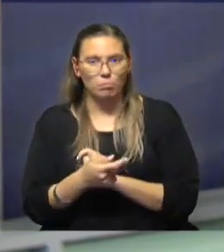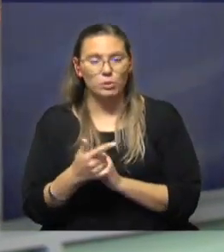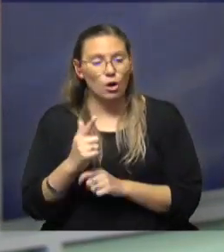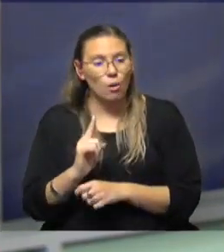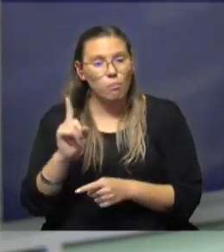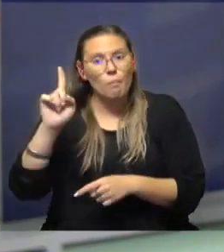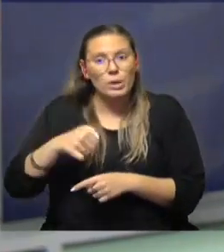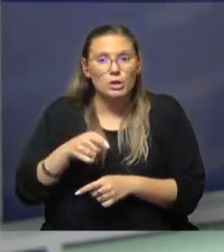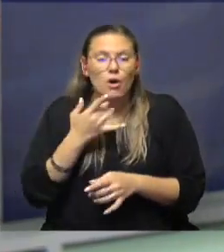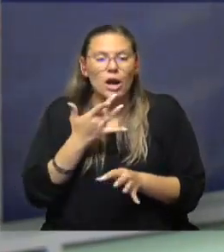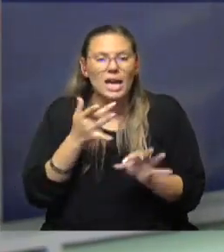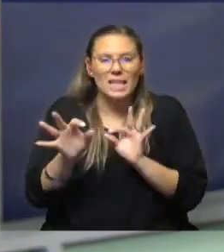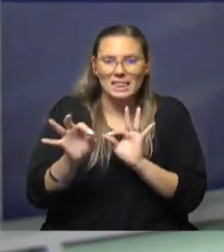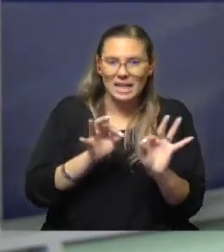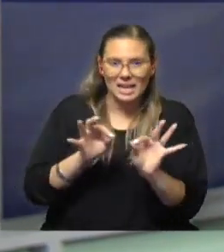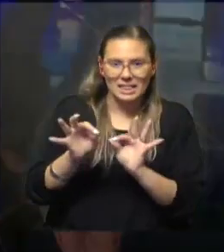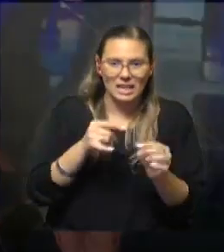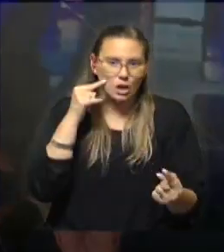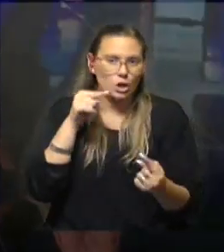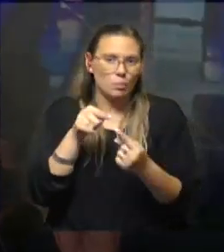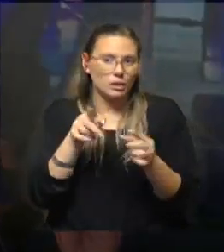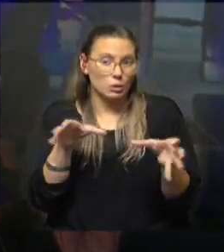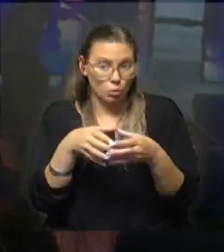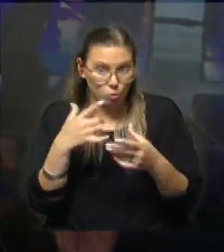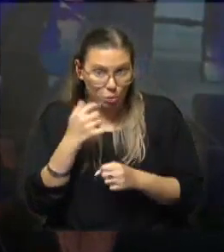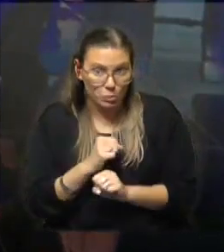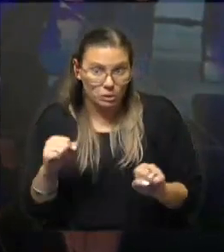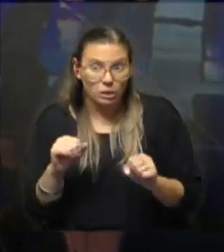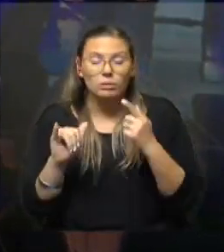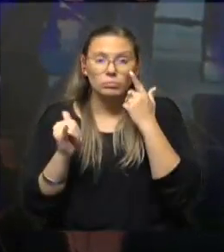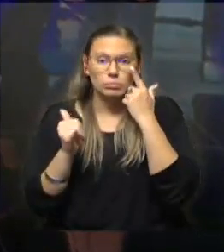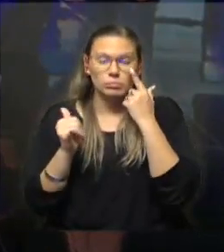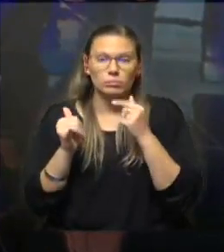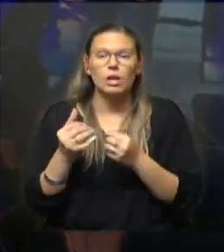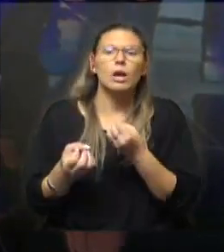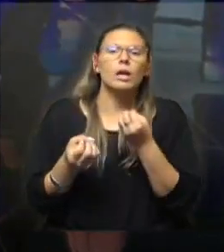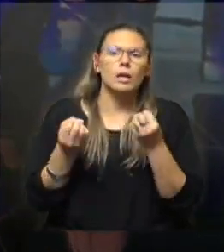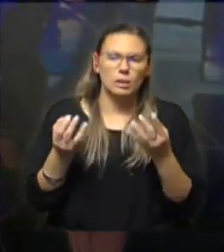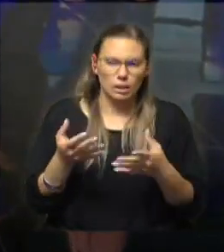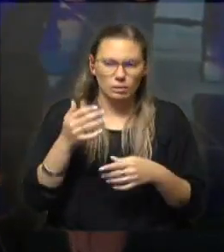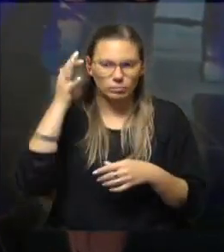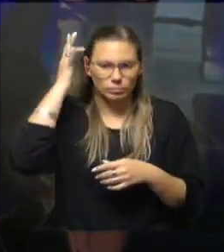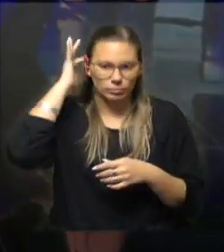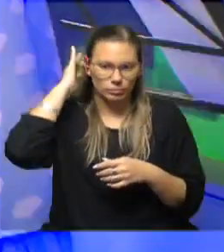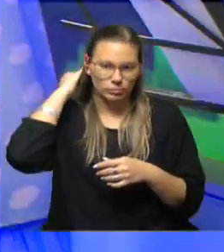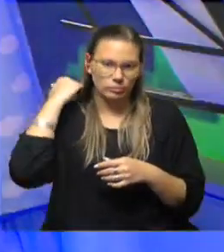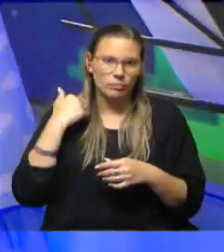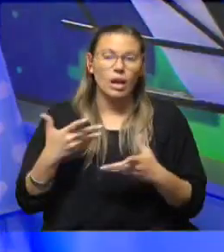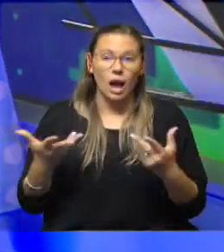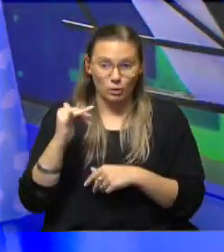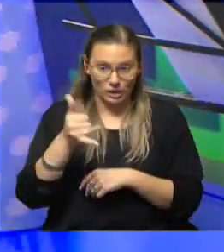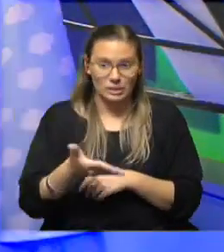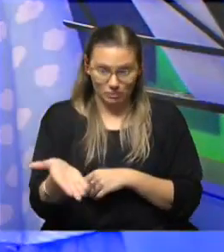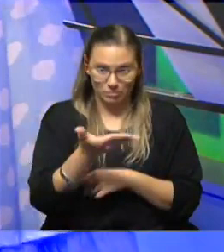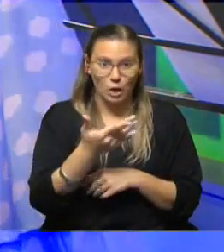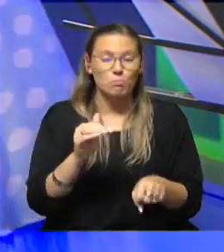definiendo la estética y la intención de la banda, ¿no? Sí. ¿Cómo fue esa historia? Ahora sí.